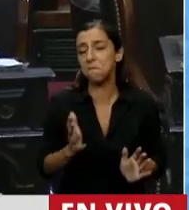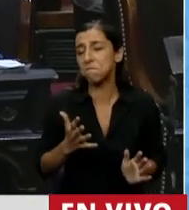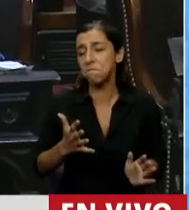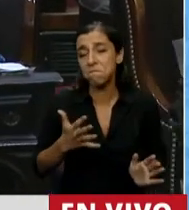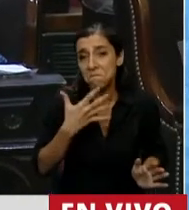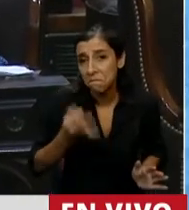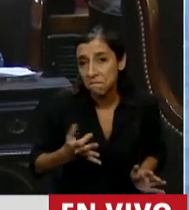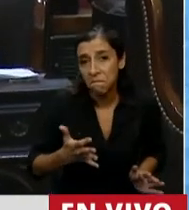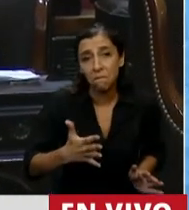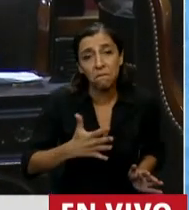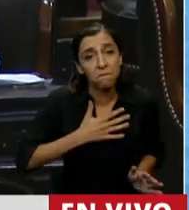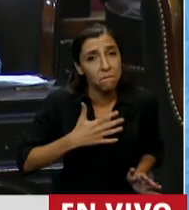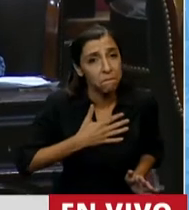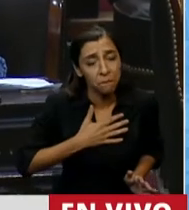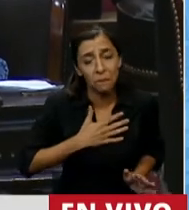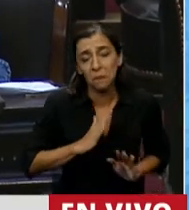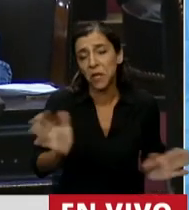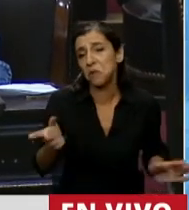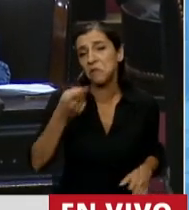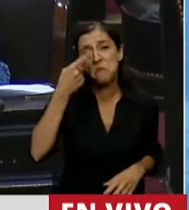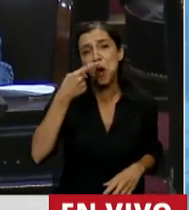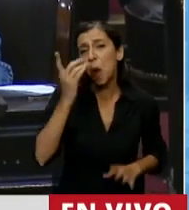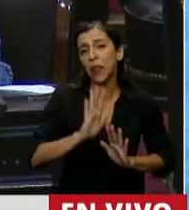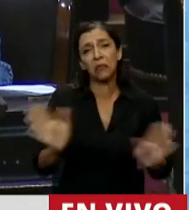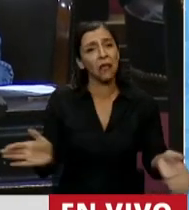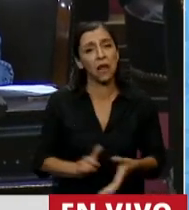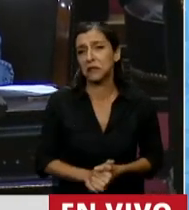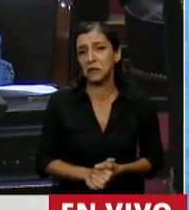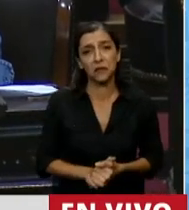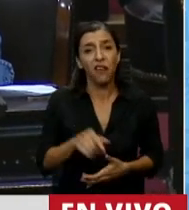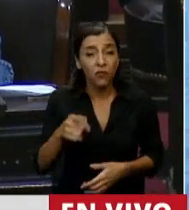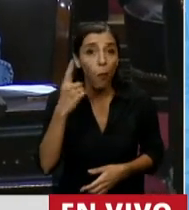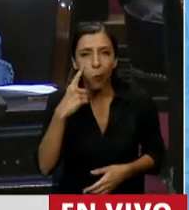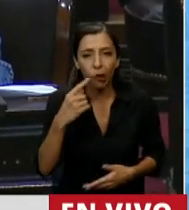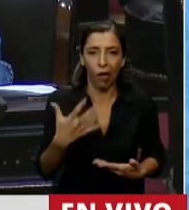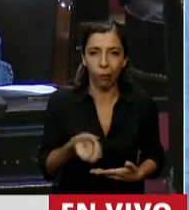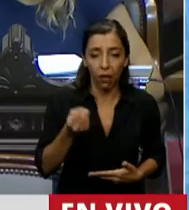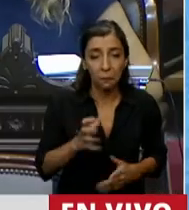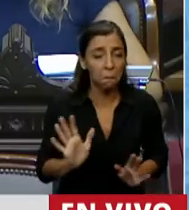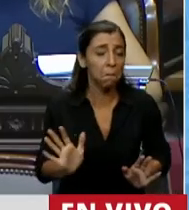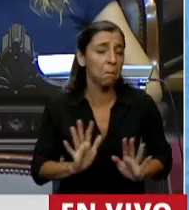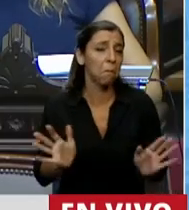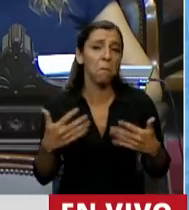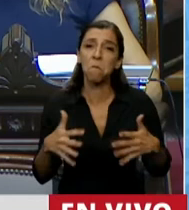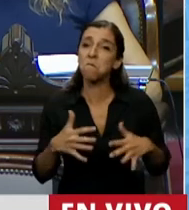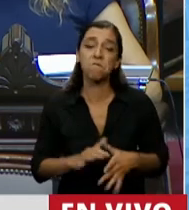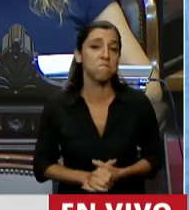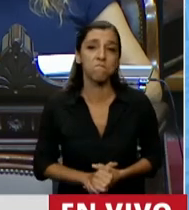mí me tiene sin cuidado si alguien lo hizo con un criterio oportunista, porque